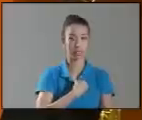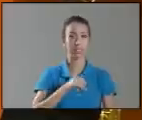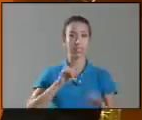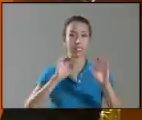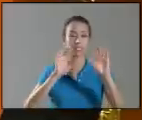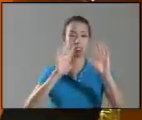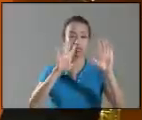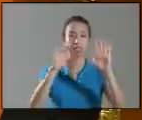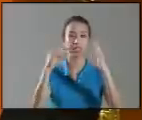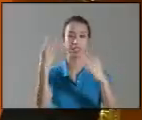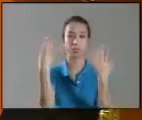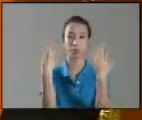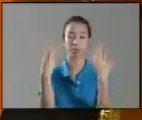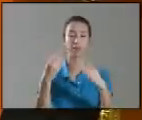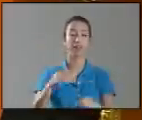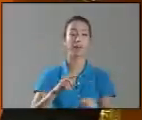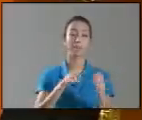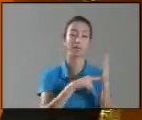esa medida.